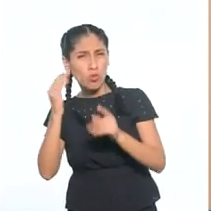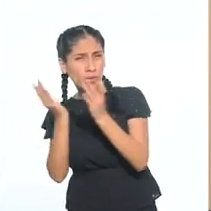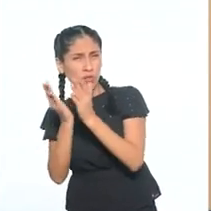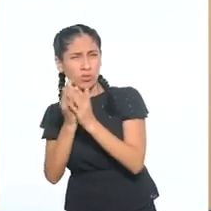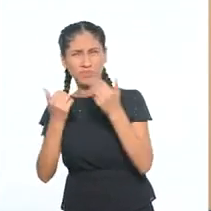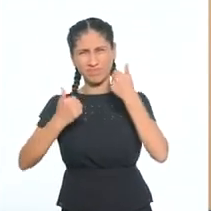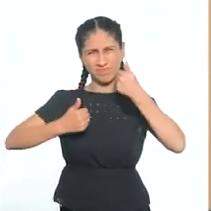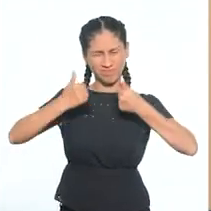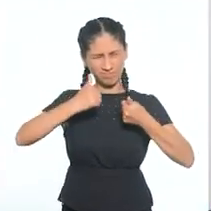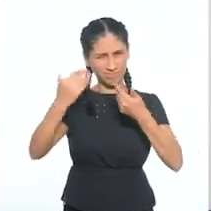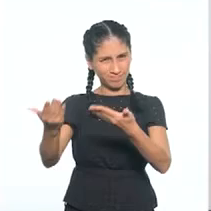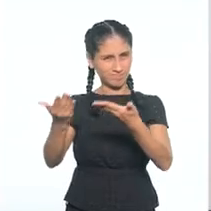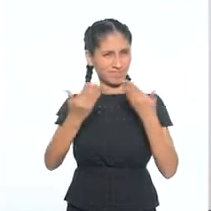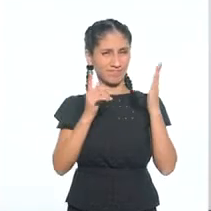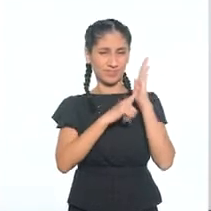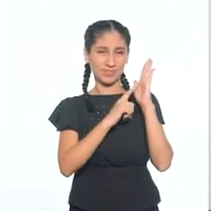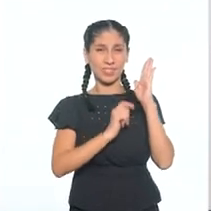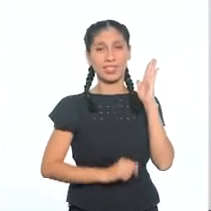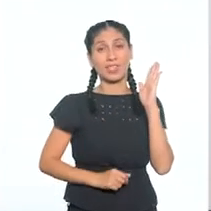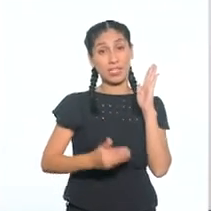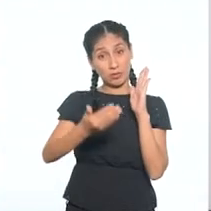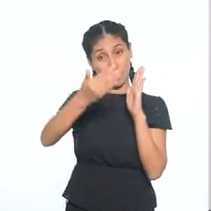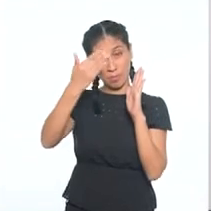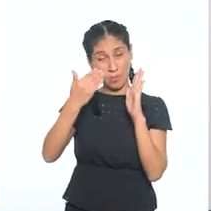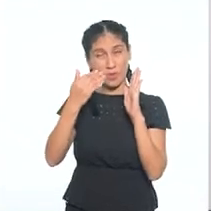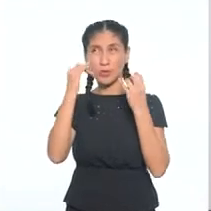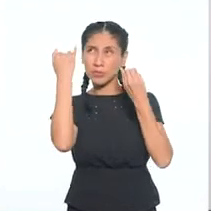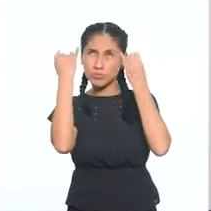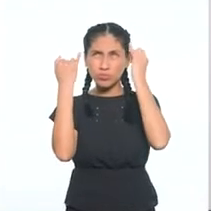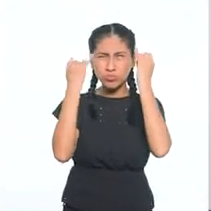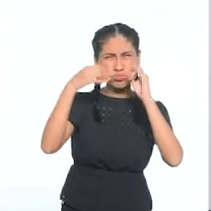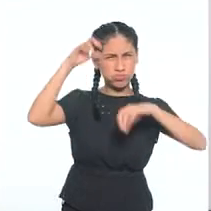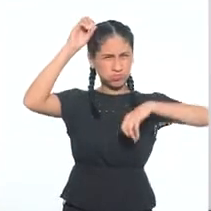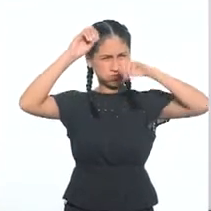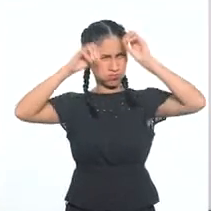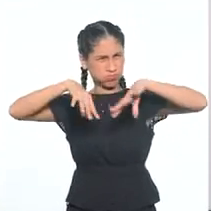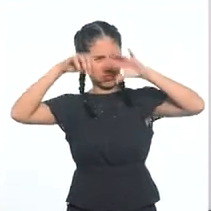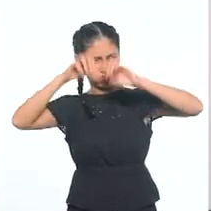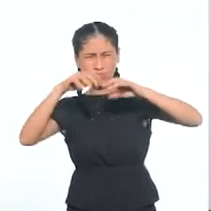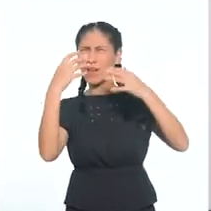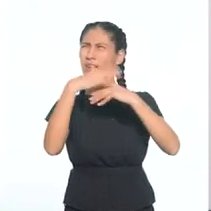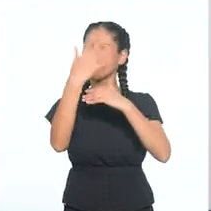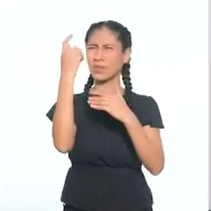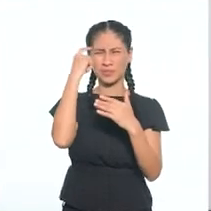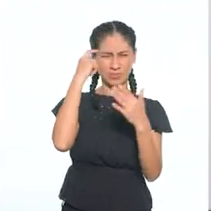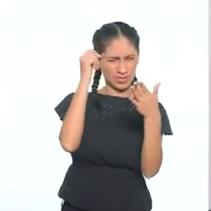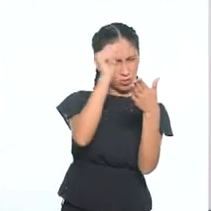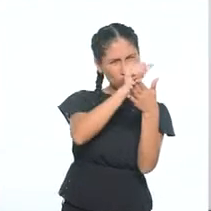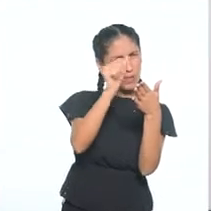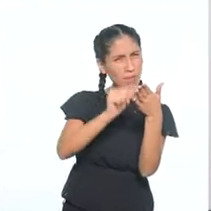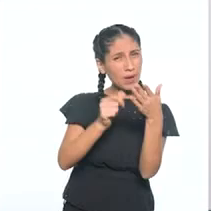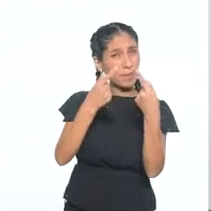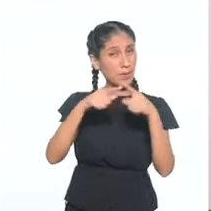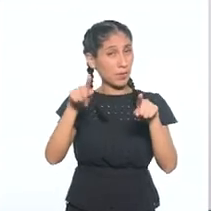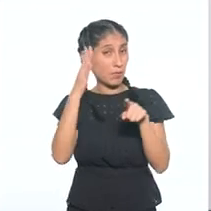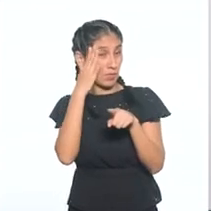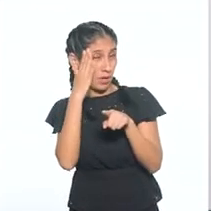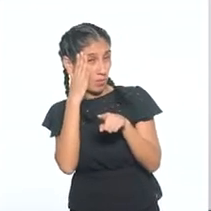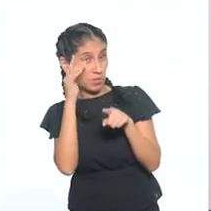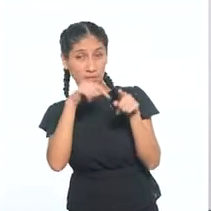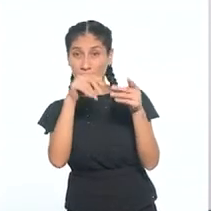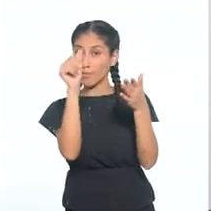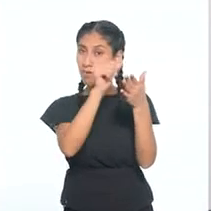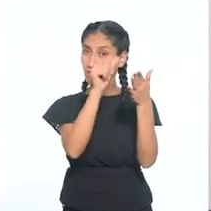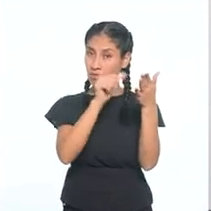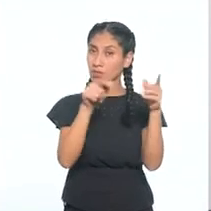adelante hace un momento hicimos una lluvia de ideas para crear una imagen pero sabemos que esta